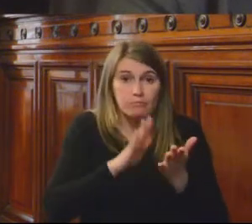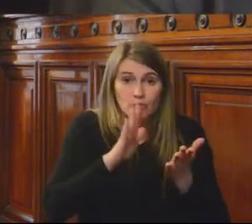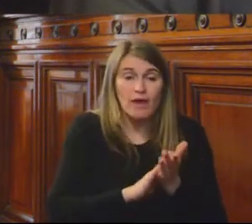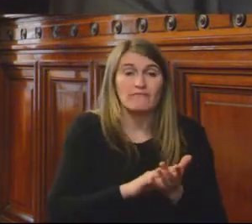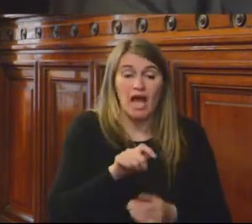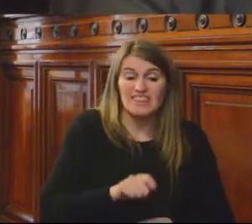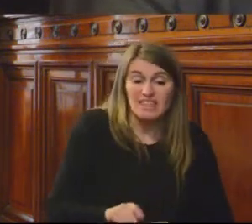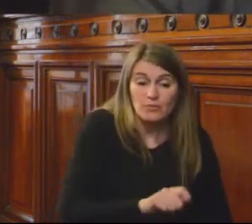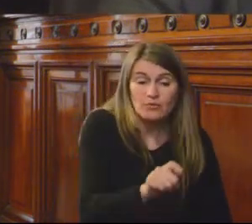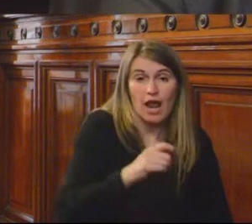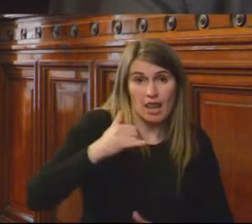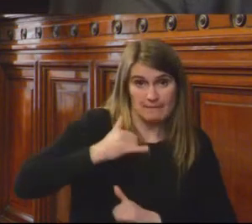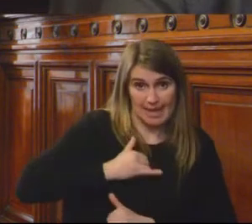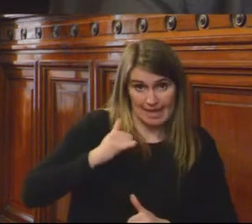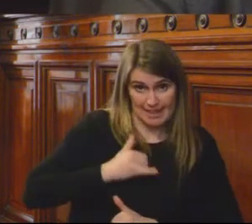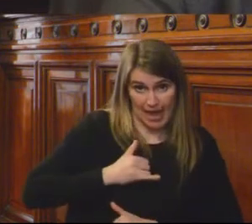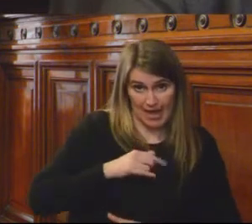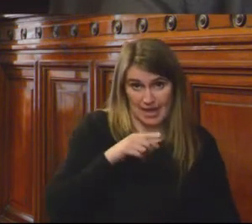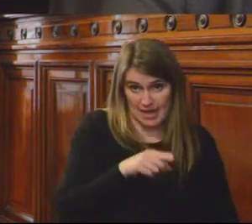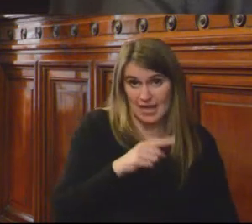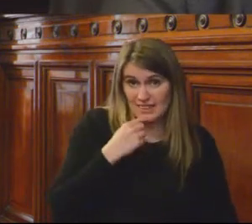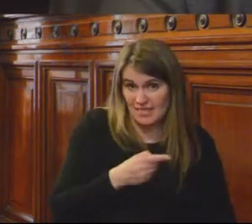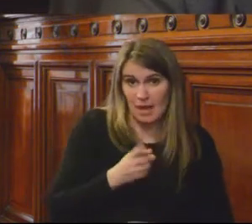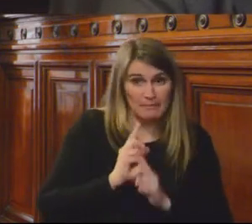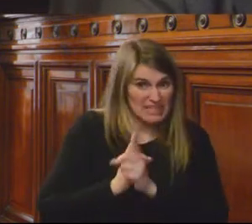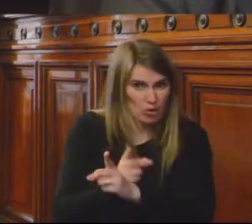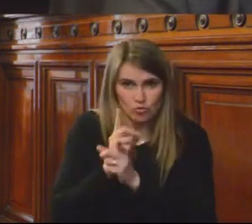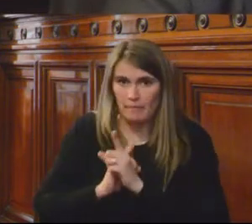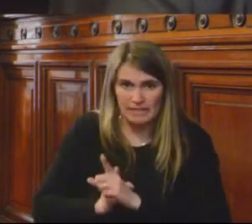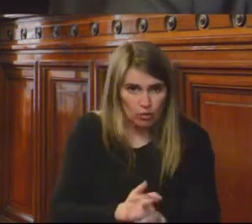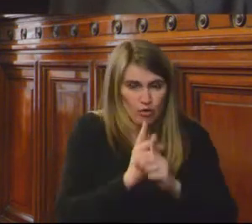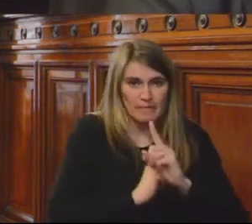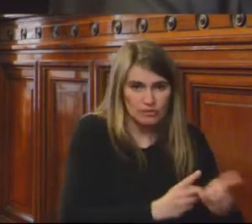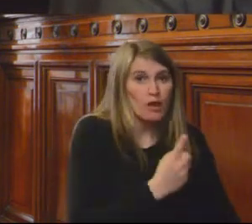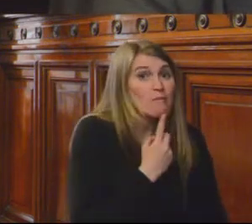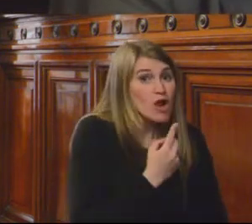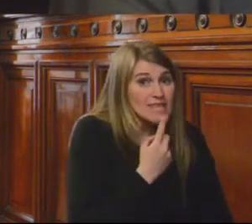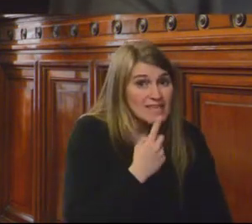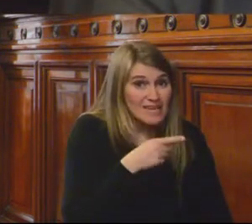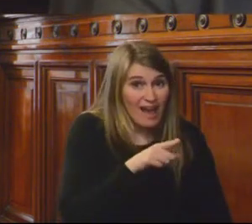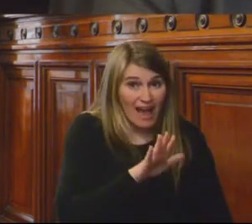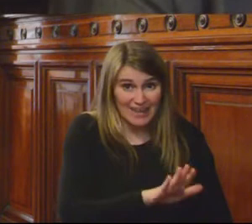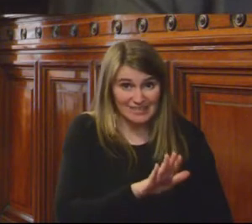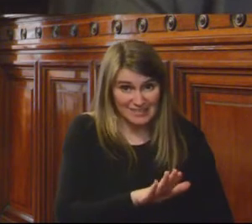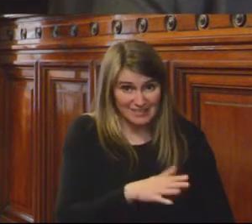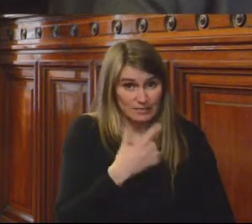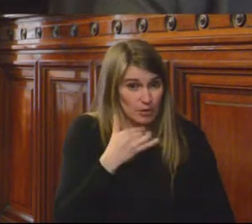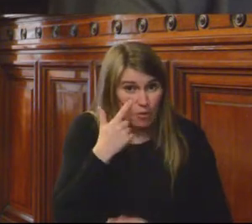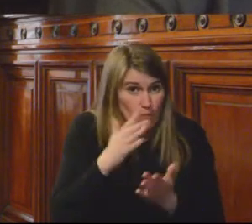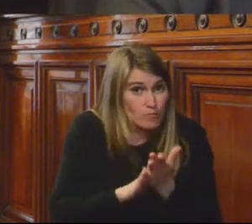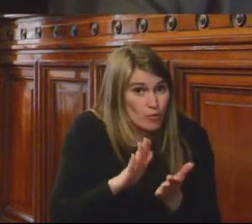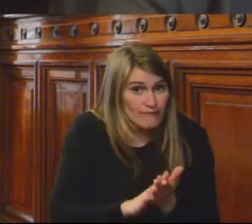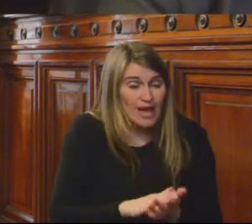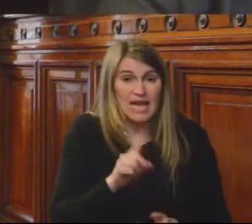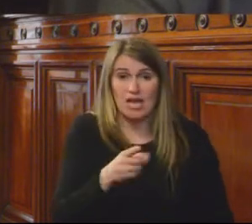tribunales militares han sido utilizados en Venezuela como un arma de persecución política, como un arma de intolerancia, está en que el gobierno en